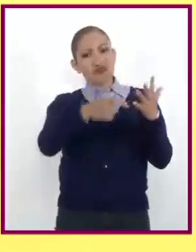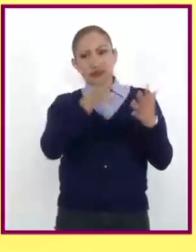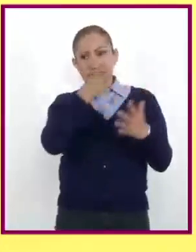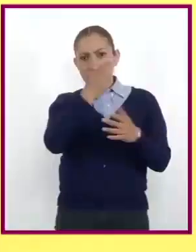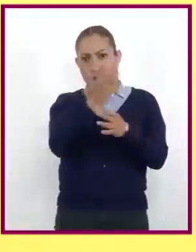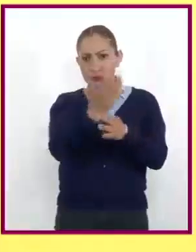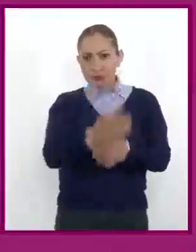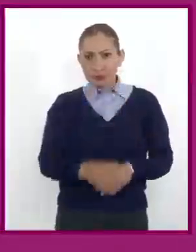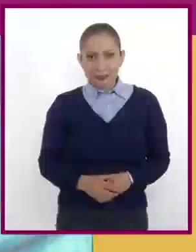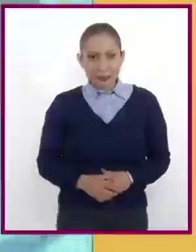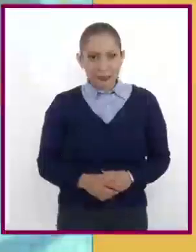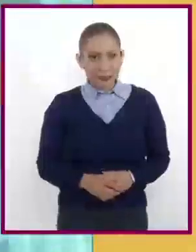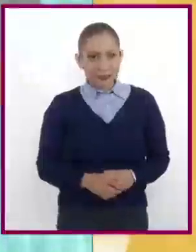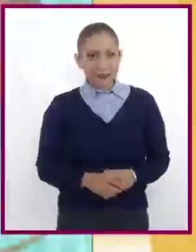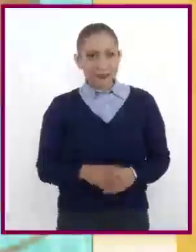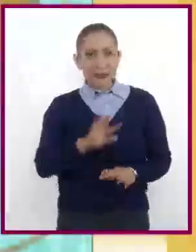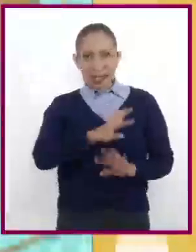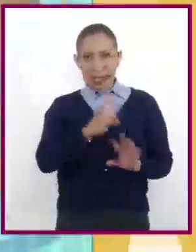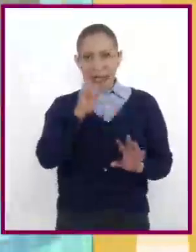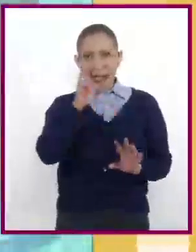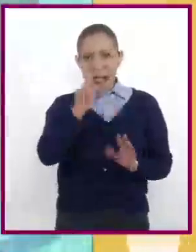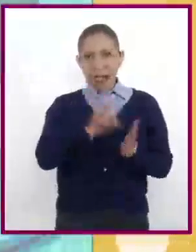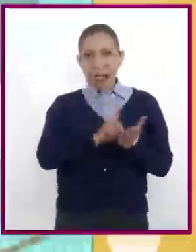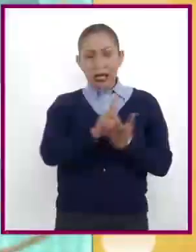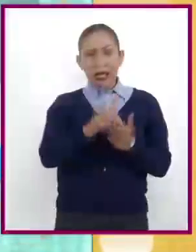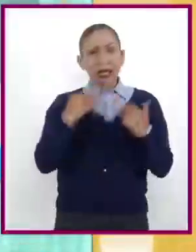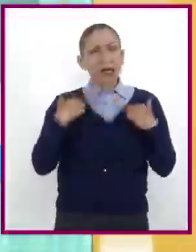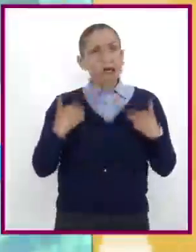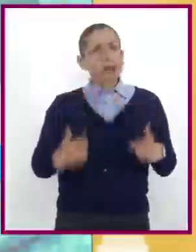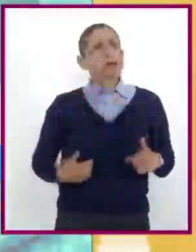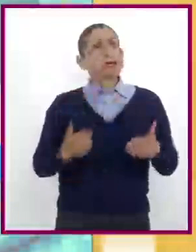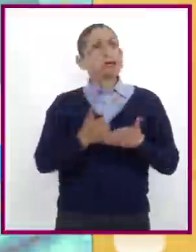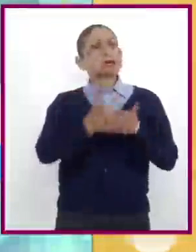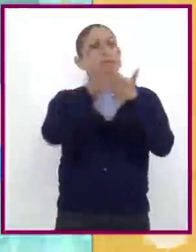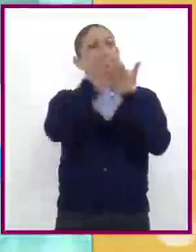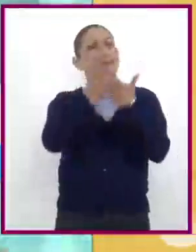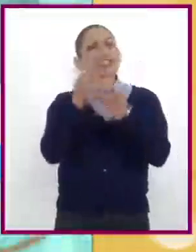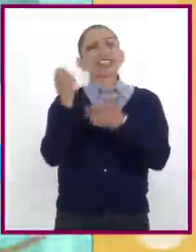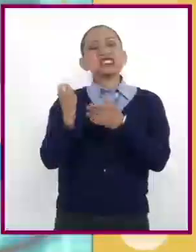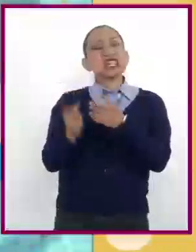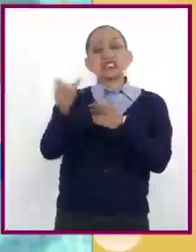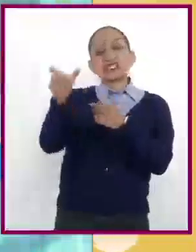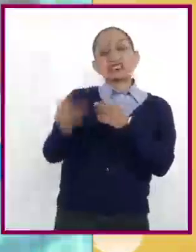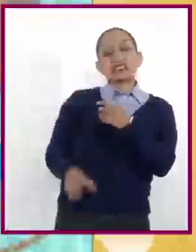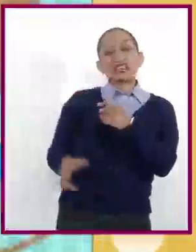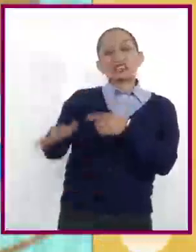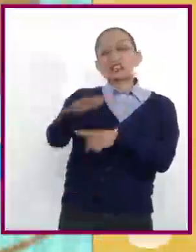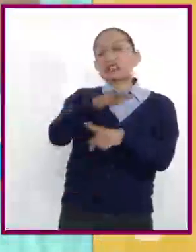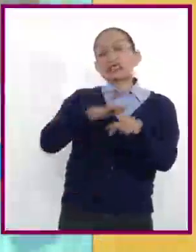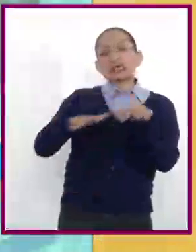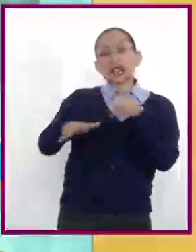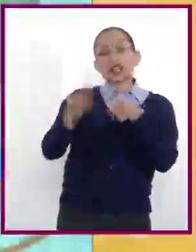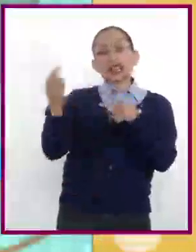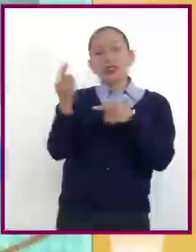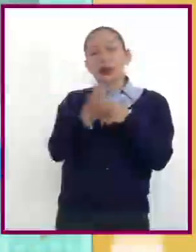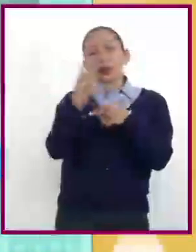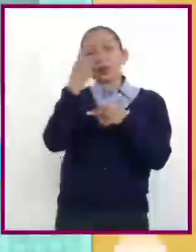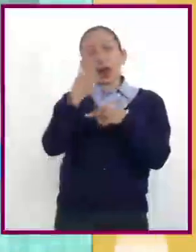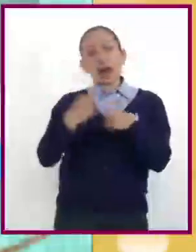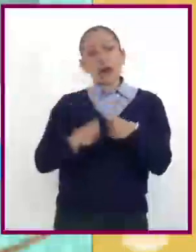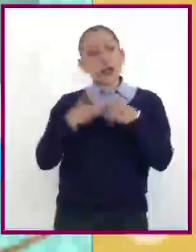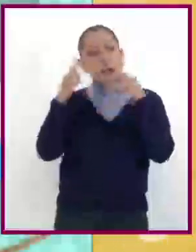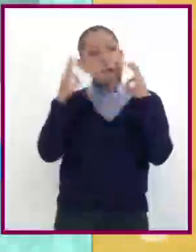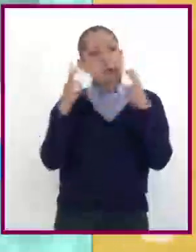mencionan. Hemos visto que los derechos humanos nos ayudan a definir cuáles son las condiciones que necesitamos para